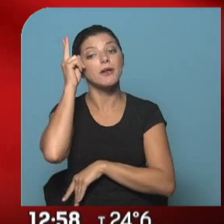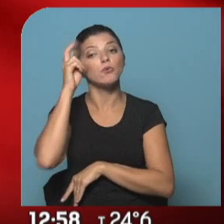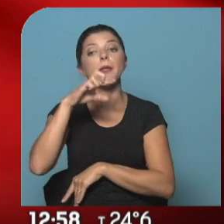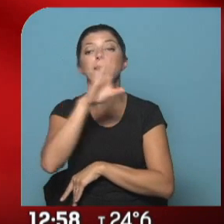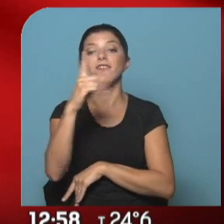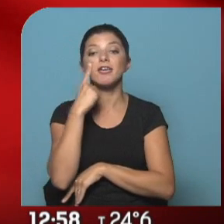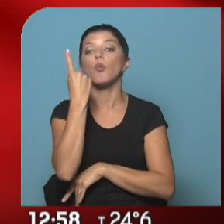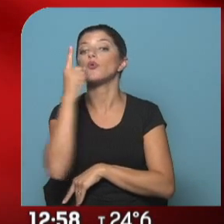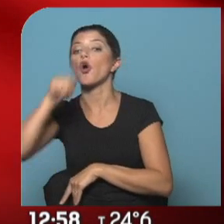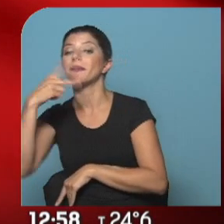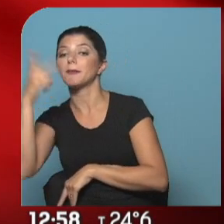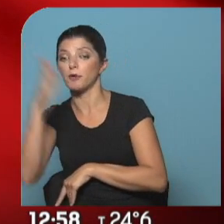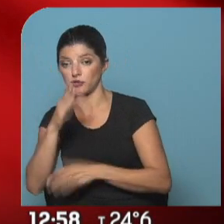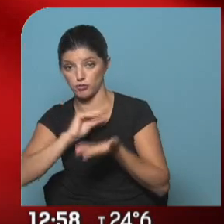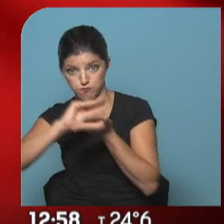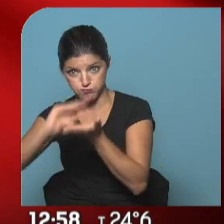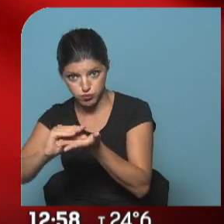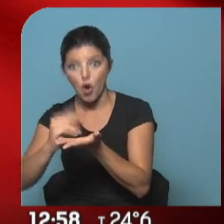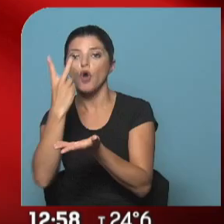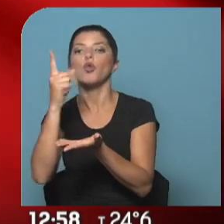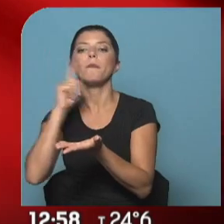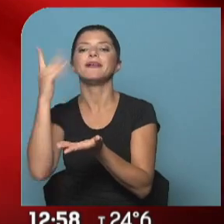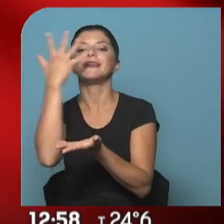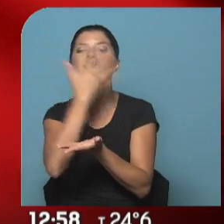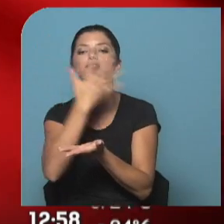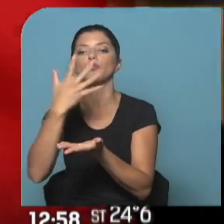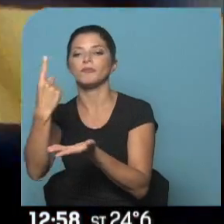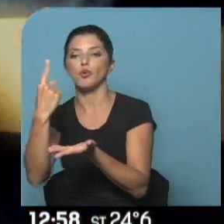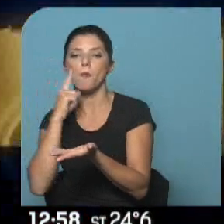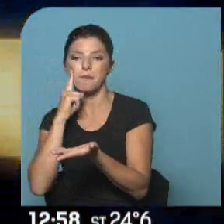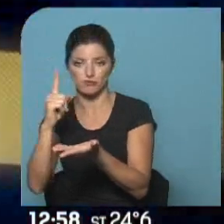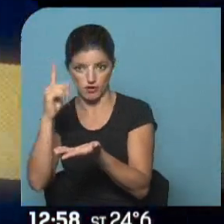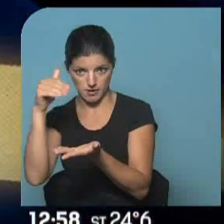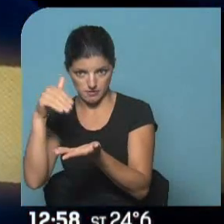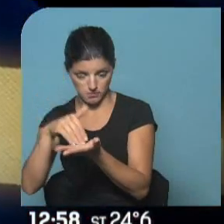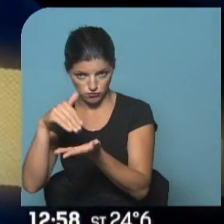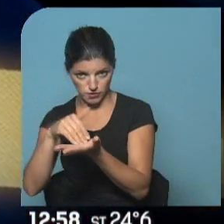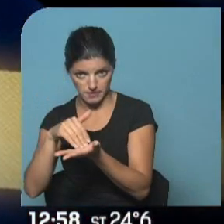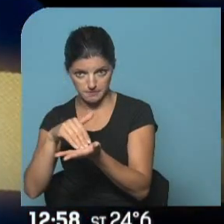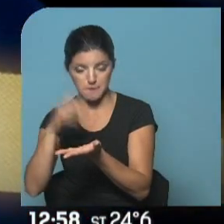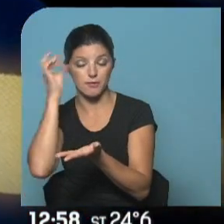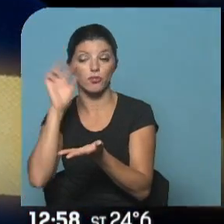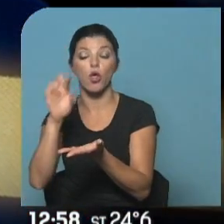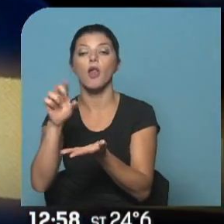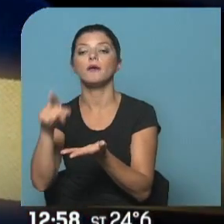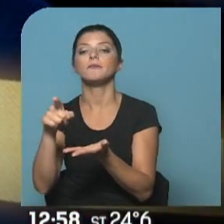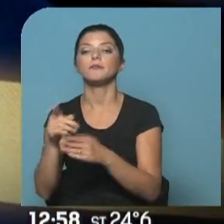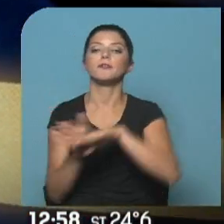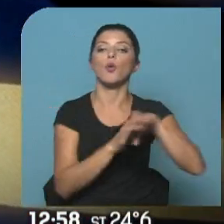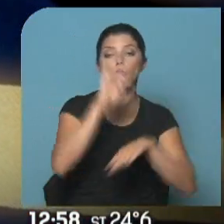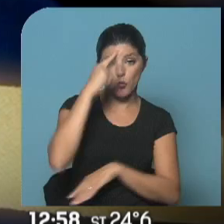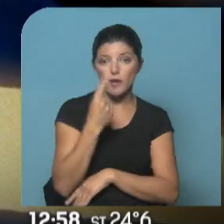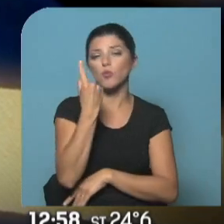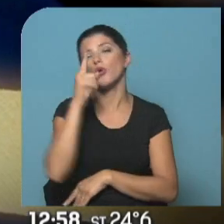1,3% del Producto Bruto Interno, un gasto de 2.551 millones de dólares. Uruguay, un 1,9% del